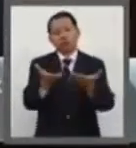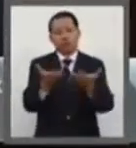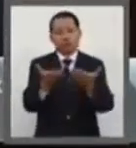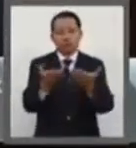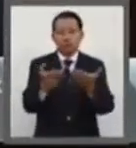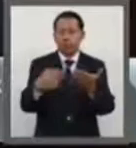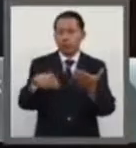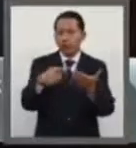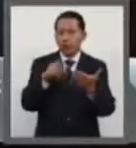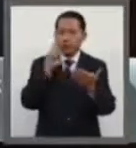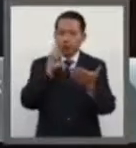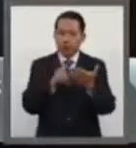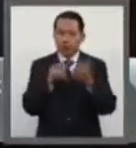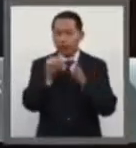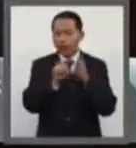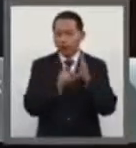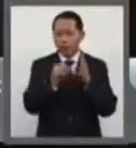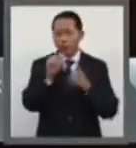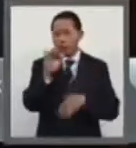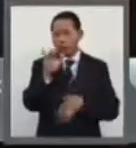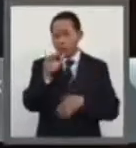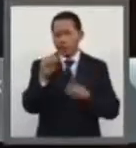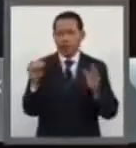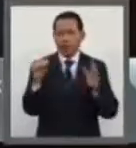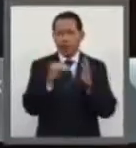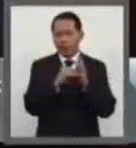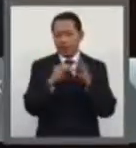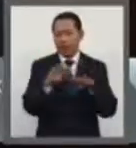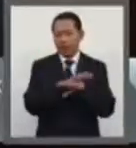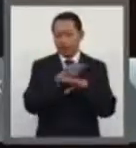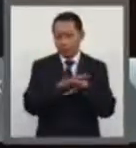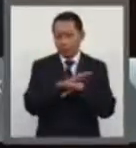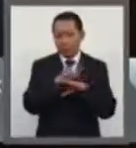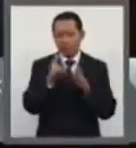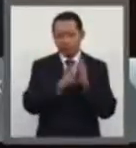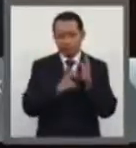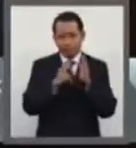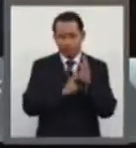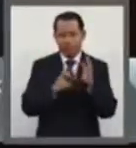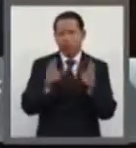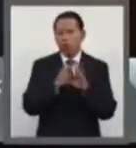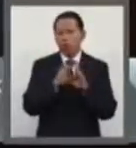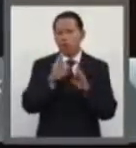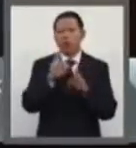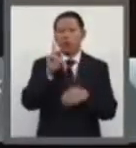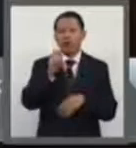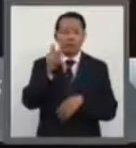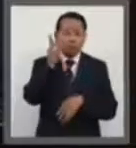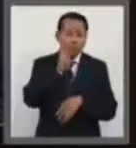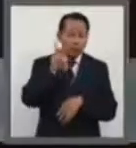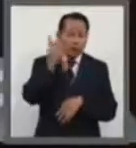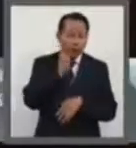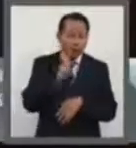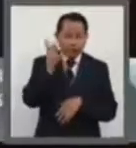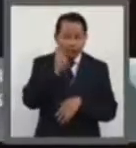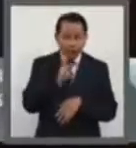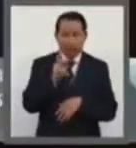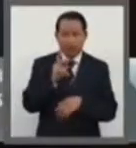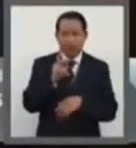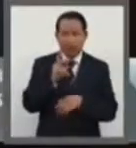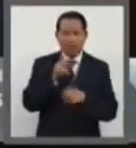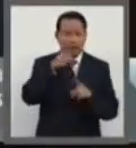consideración la modificación del artículo 50 a efecto de que se declare sin valor las pruebas obtenidas de